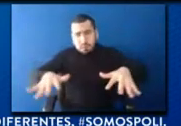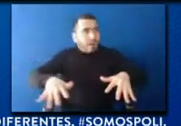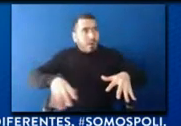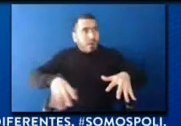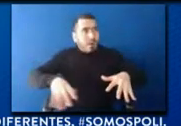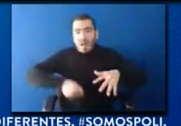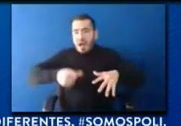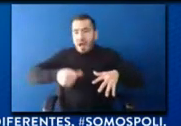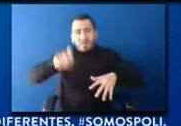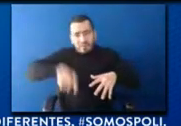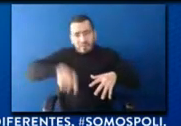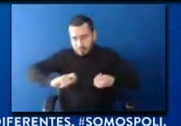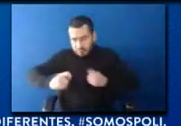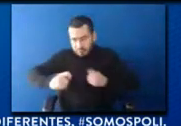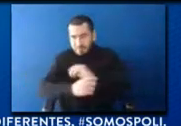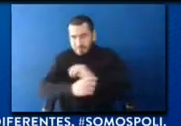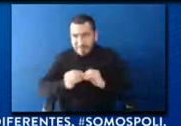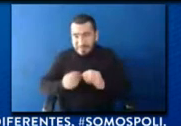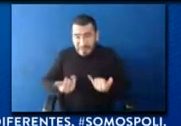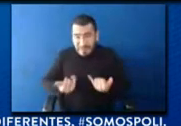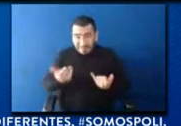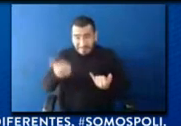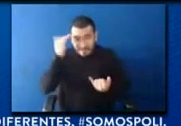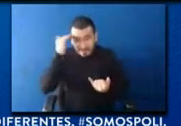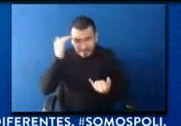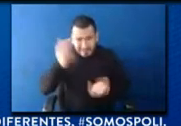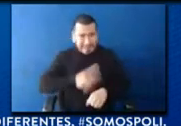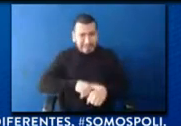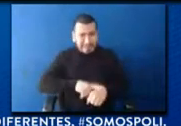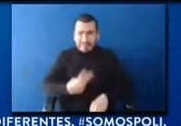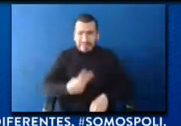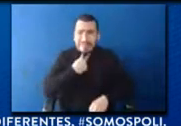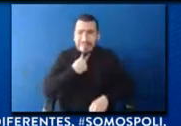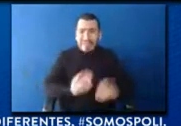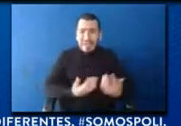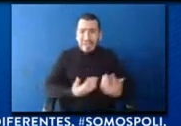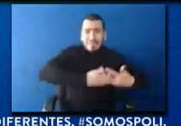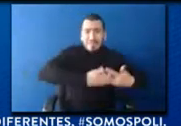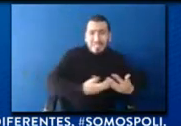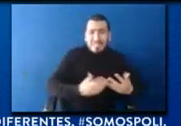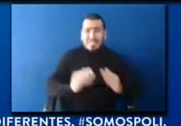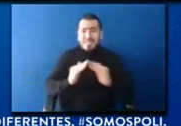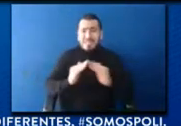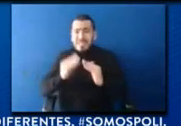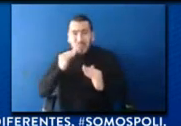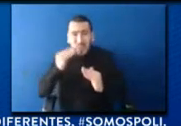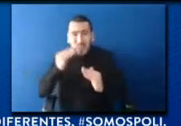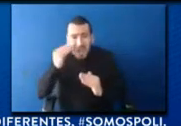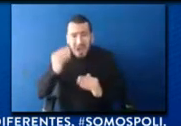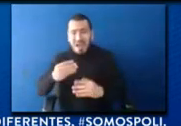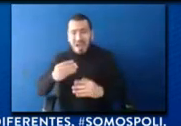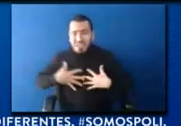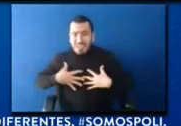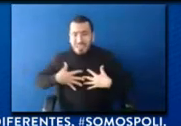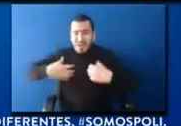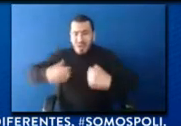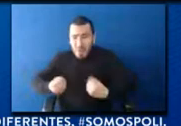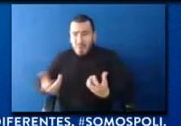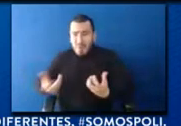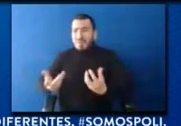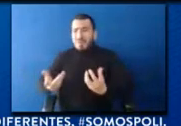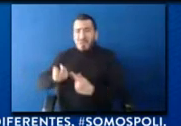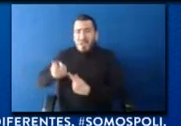unos momentos muy desafortunados para todo el mundo, empresas, hogares, desde el punto de vista de salud, económico, en fin. Estamos hasta